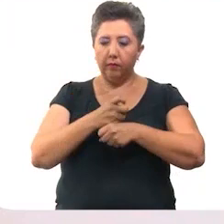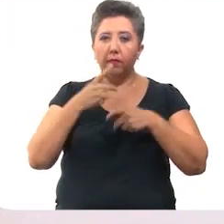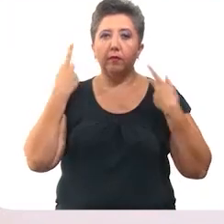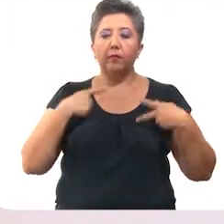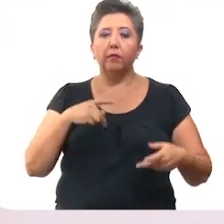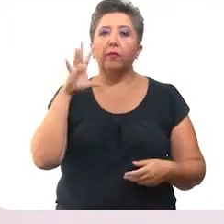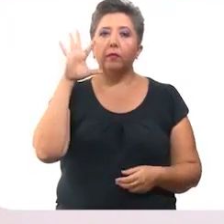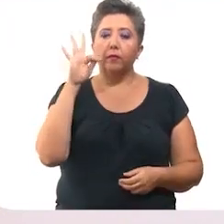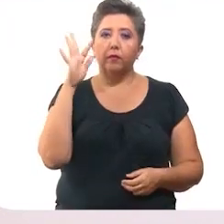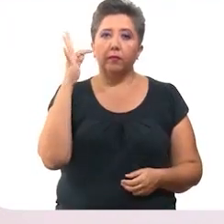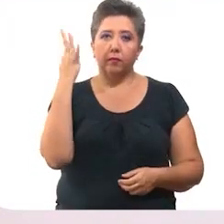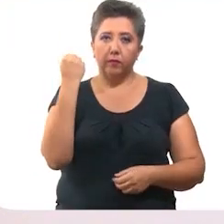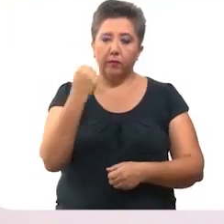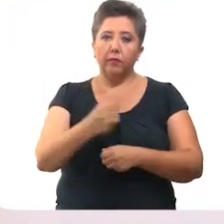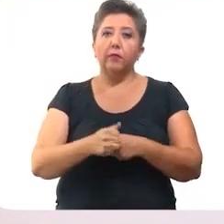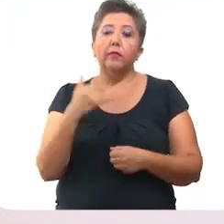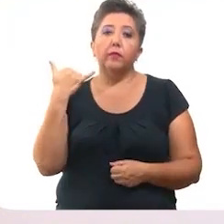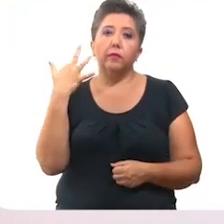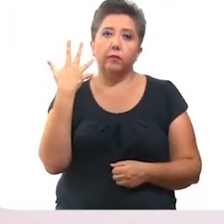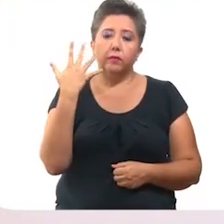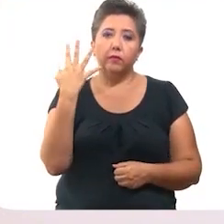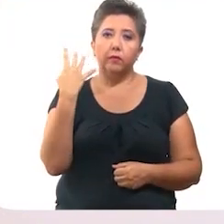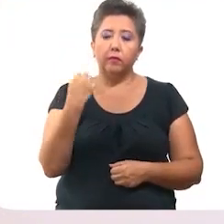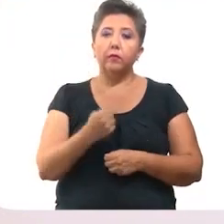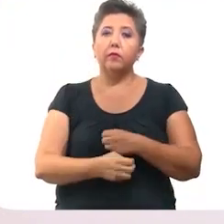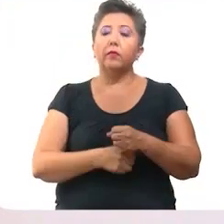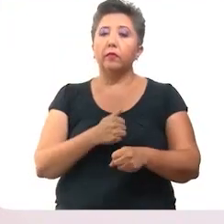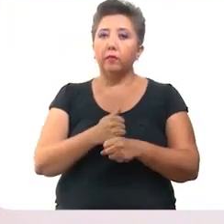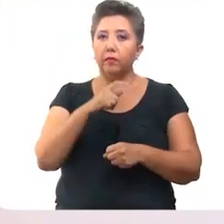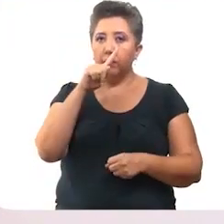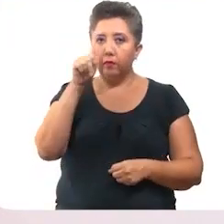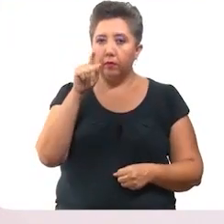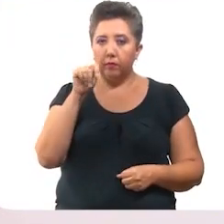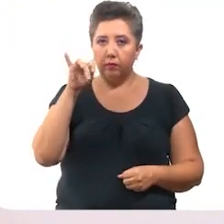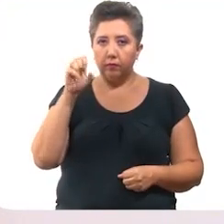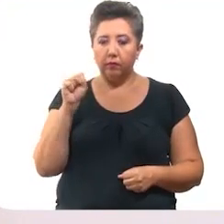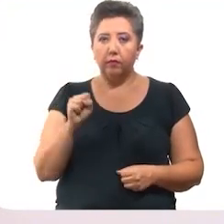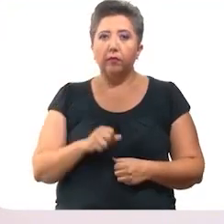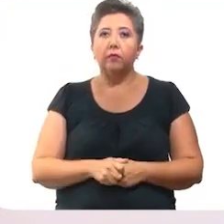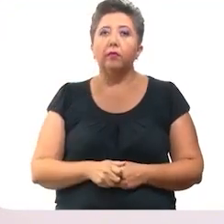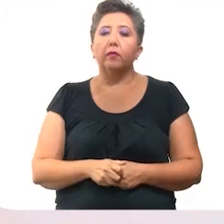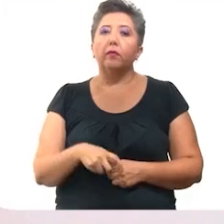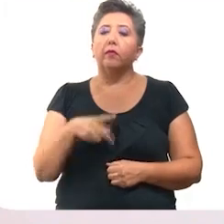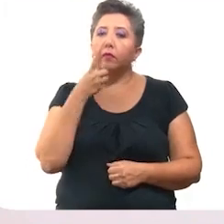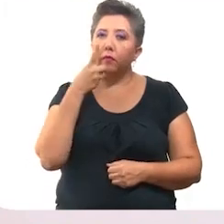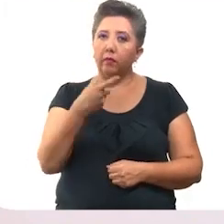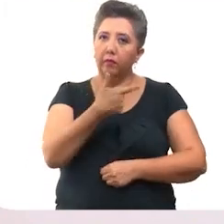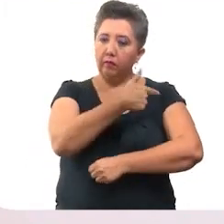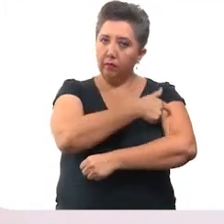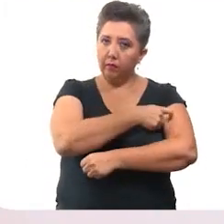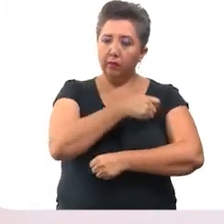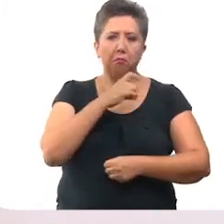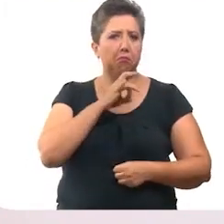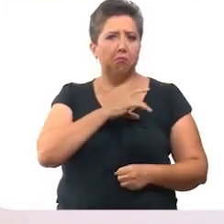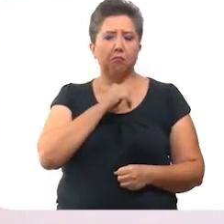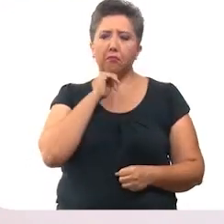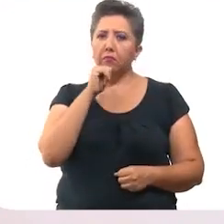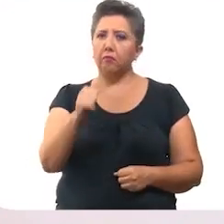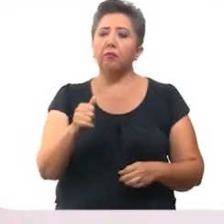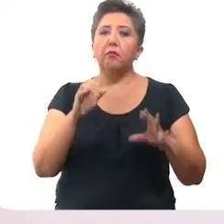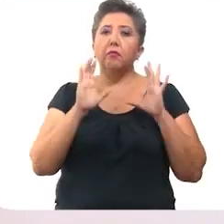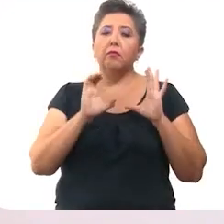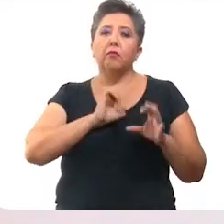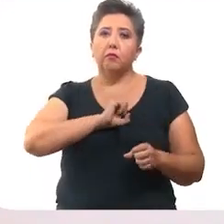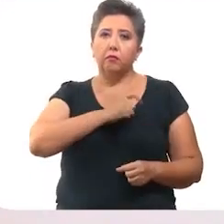para personas de 40 a 49 y 50 a 59 años en Citas. Los invitamos a vacunarse sin temor para proteger